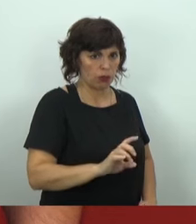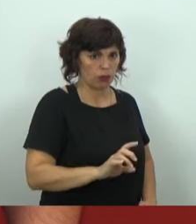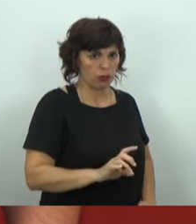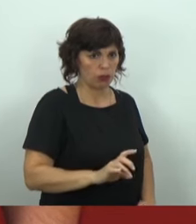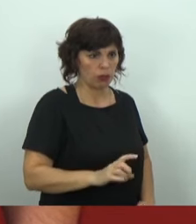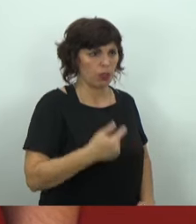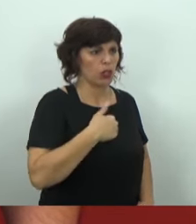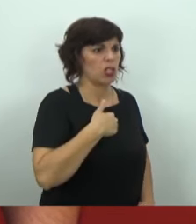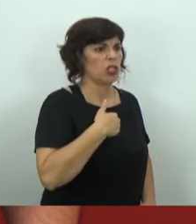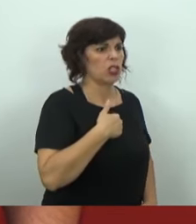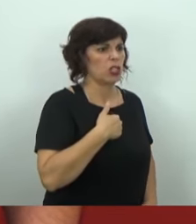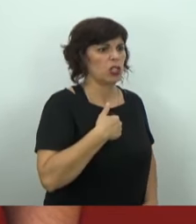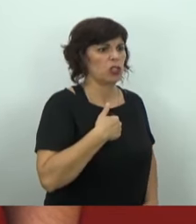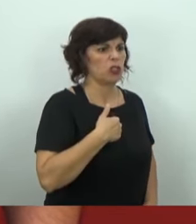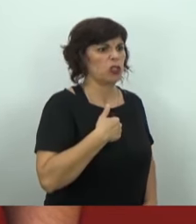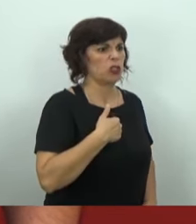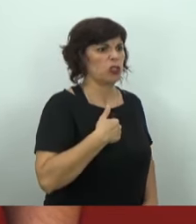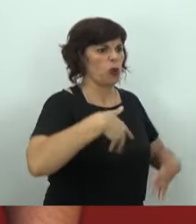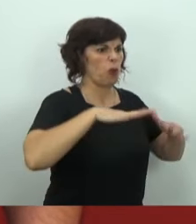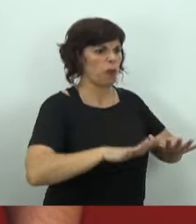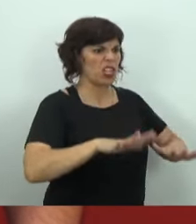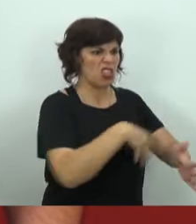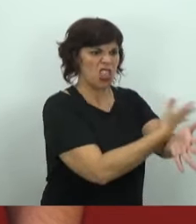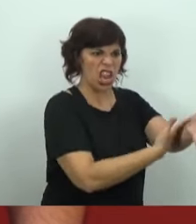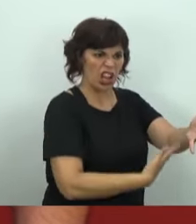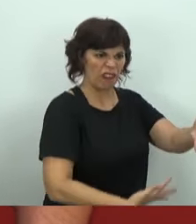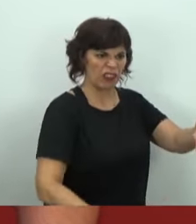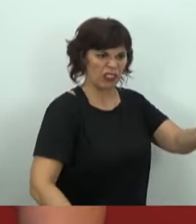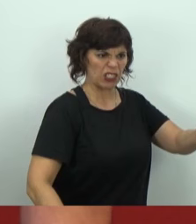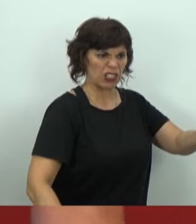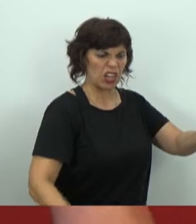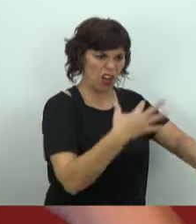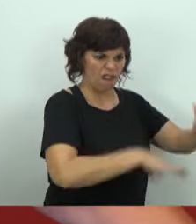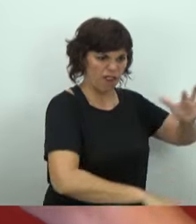Dice: yo estaba presente cuando esa sangre fluyó.